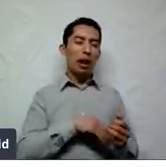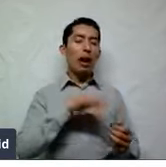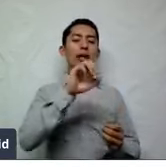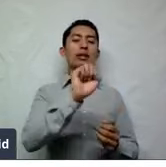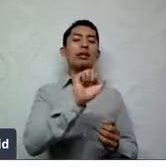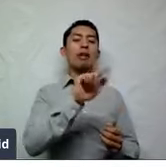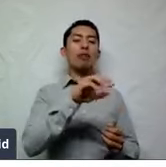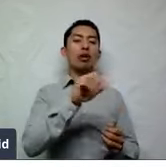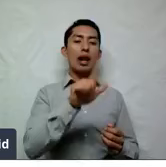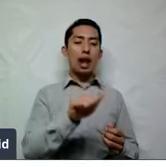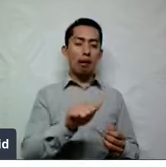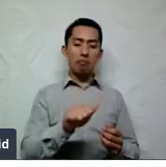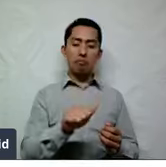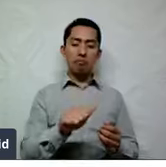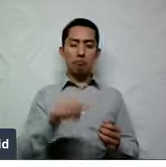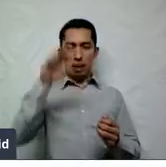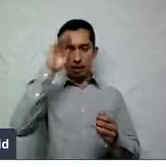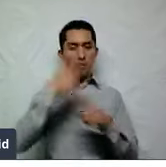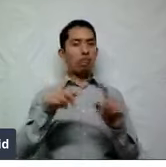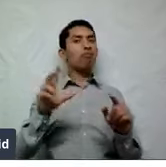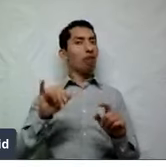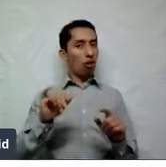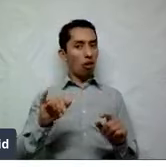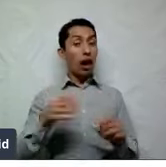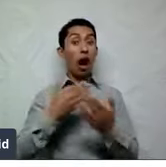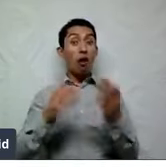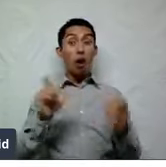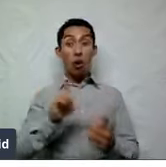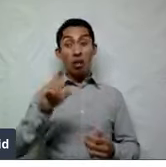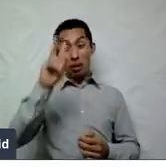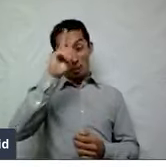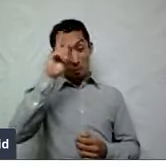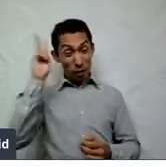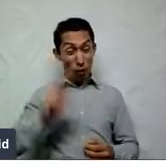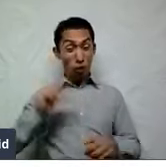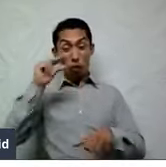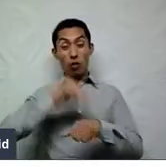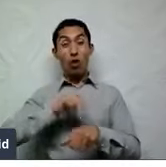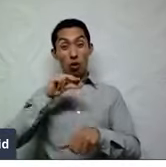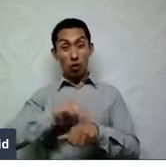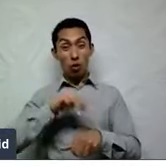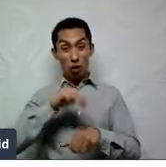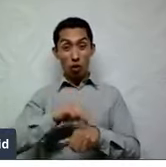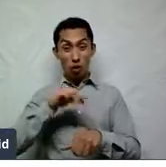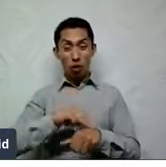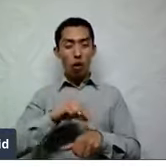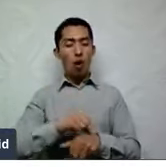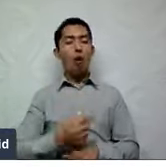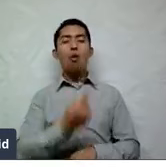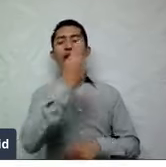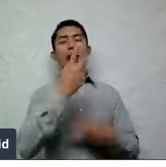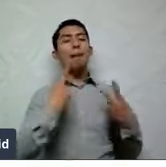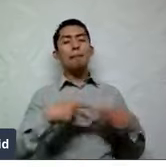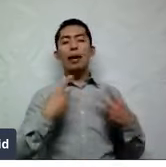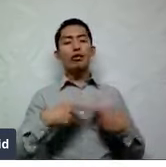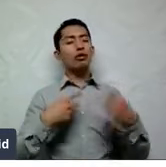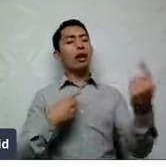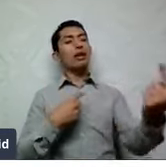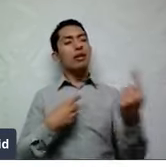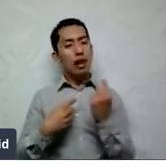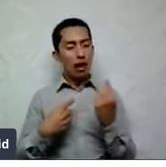exentos. Por eso es que se nos complicaría mucho a nosotros como médicos si alguien llega con un